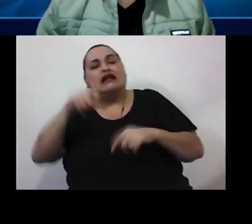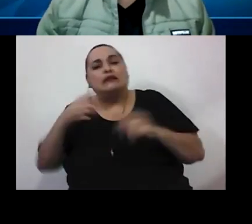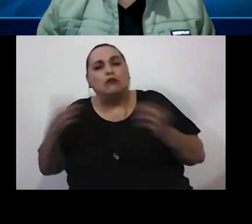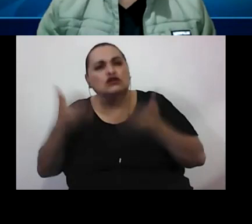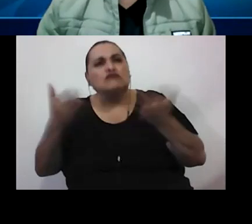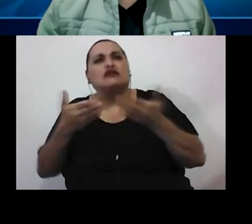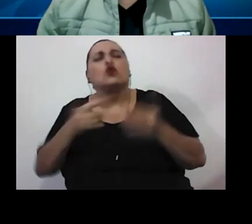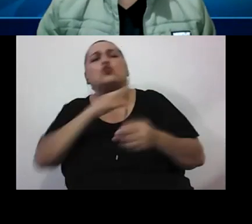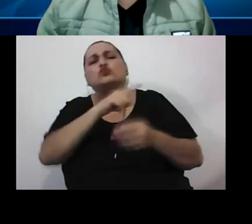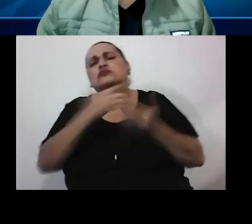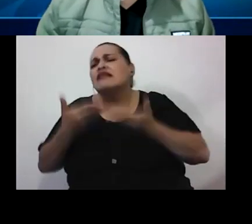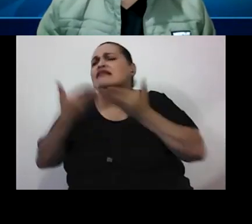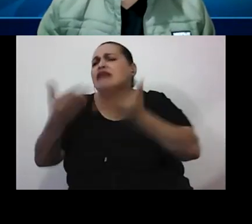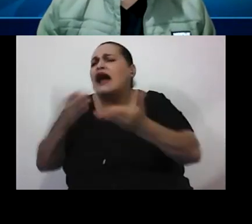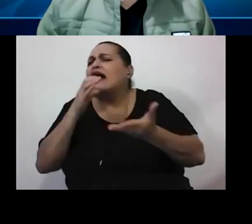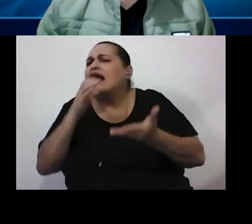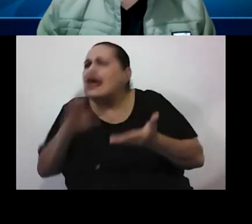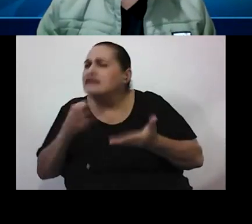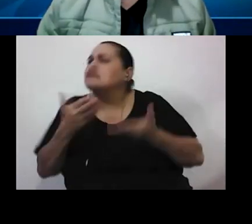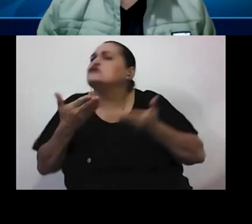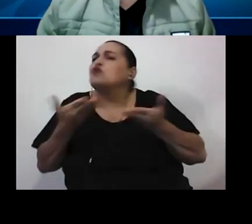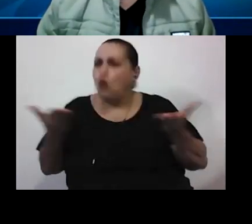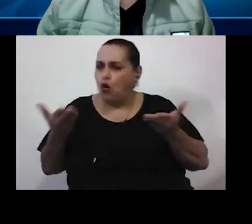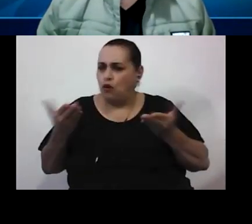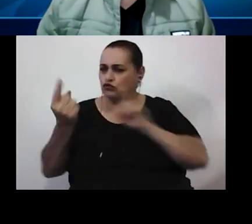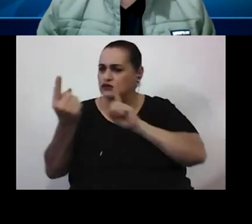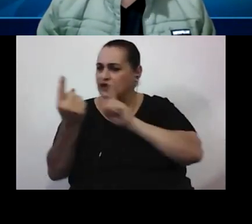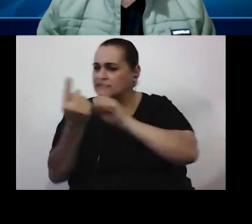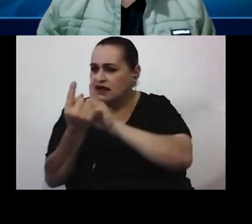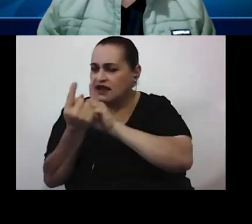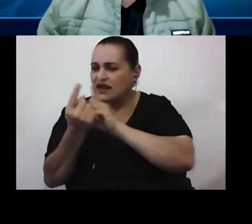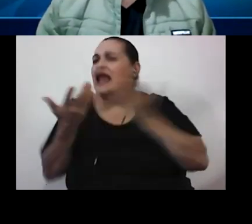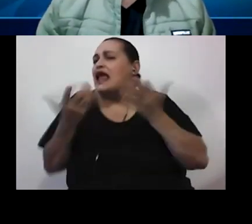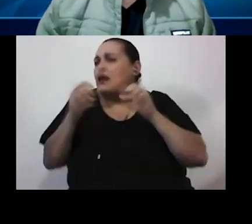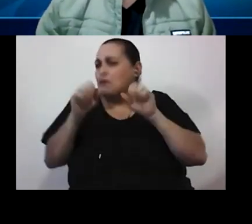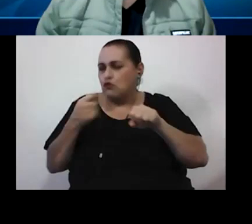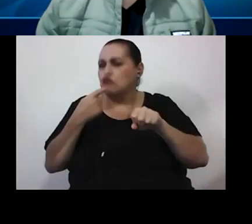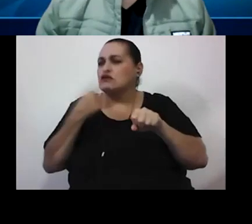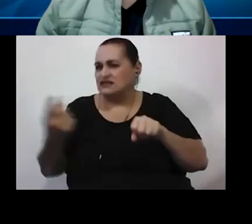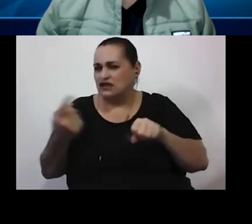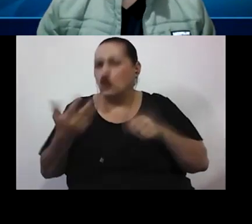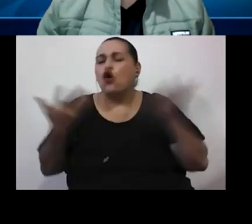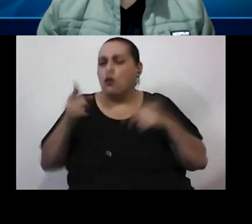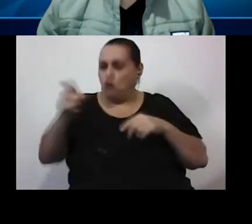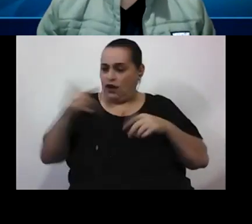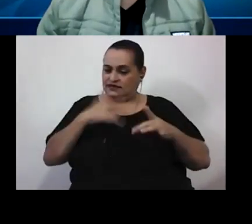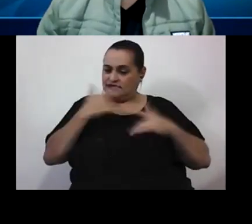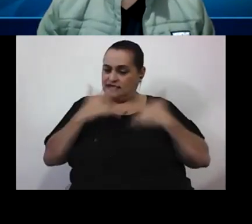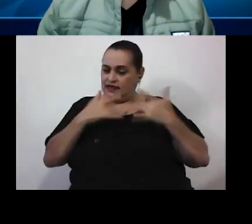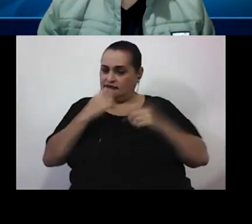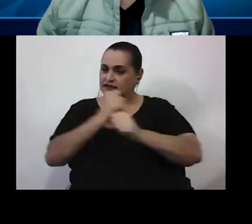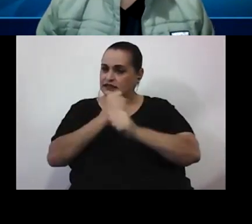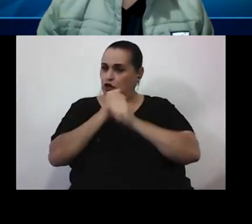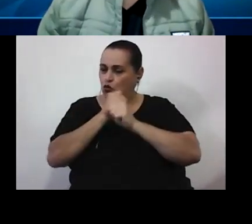puedo brindar calidez. ¿Cómo me puedo acercar? ¿Qué puedo decir? ¿Cómo le puedo hacer sentir seguro,